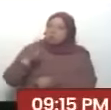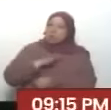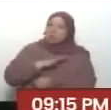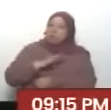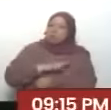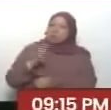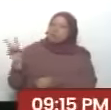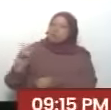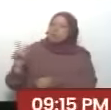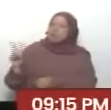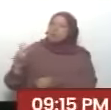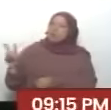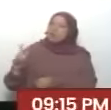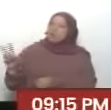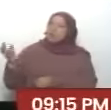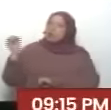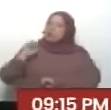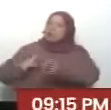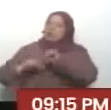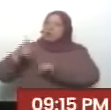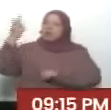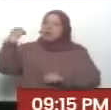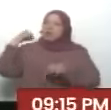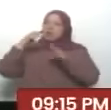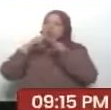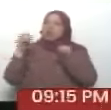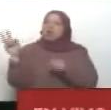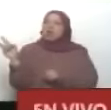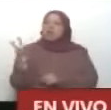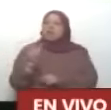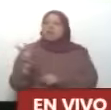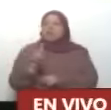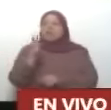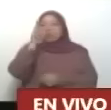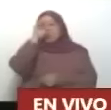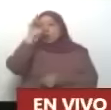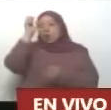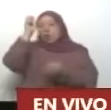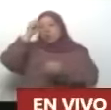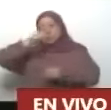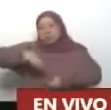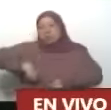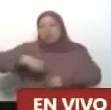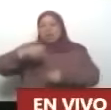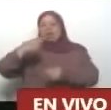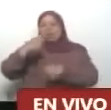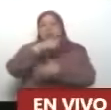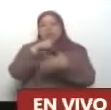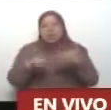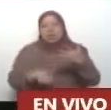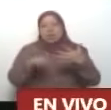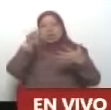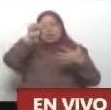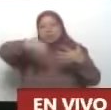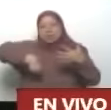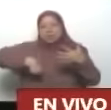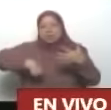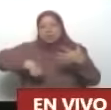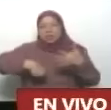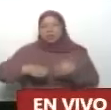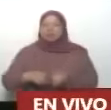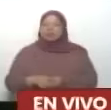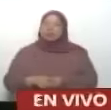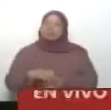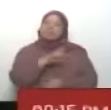decimos que es de Venezuela y el día de ayer todos los venezolanos lo reafirmamos con ese referéndum consultivo.